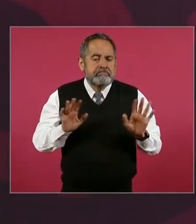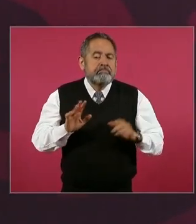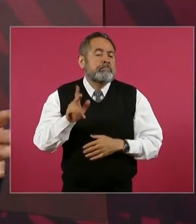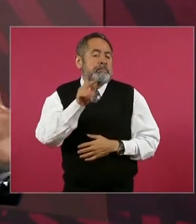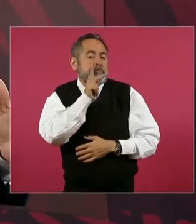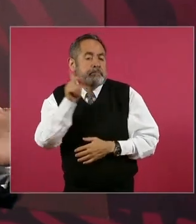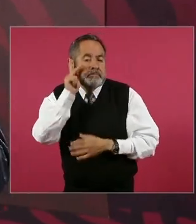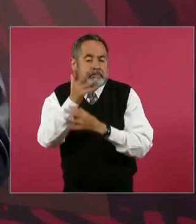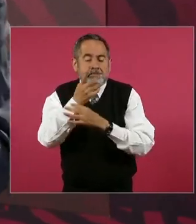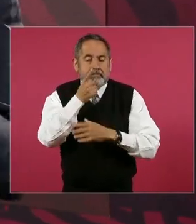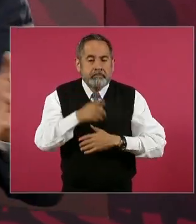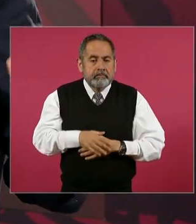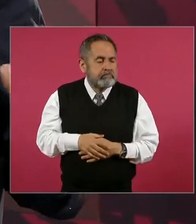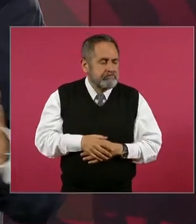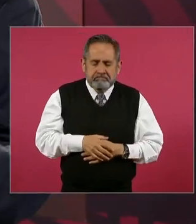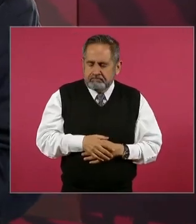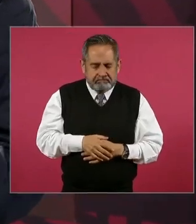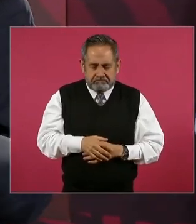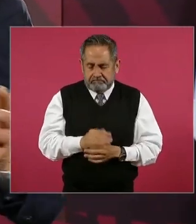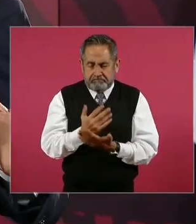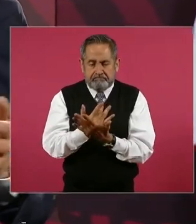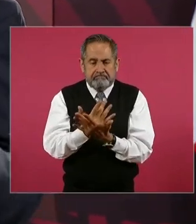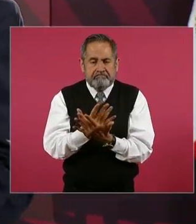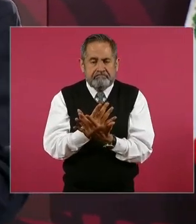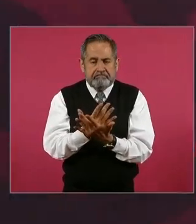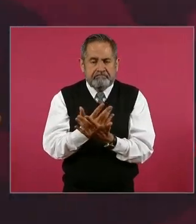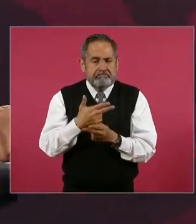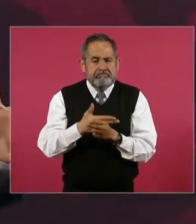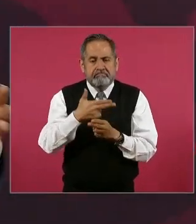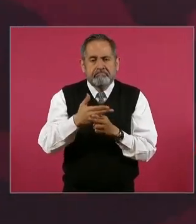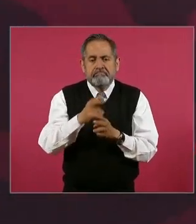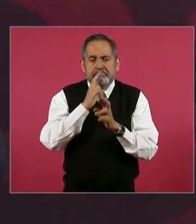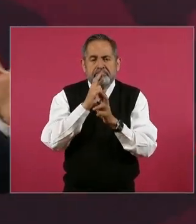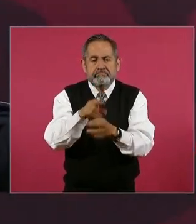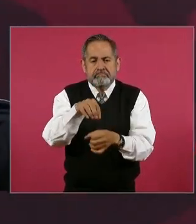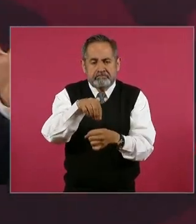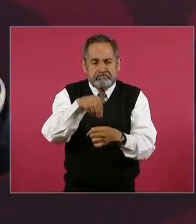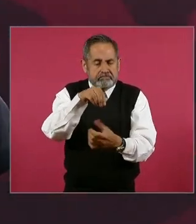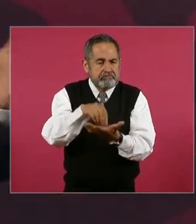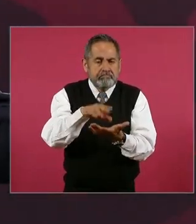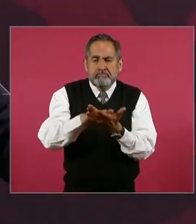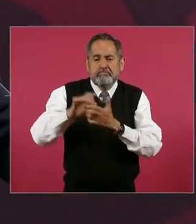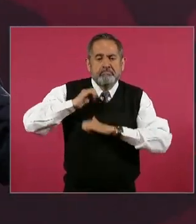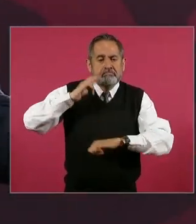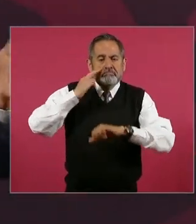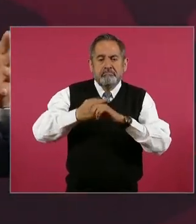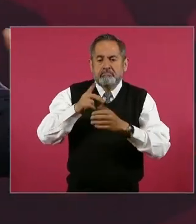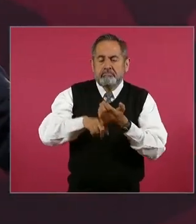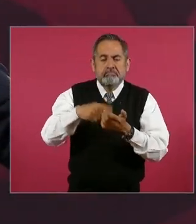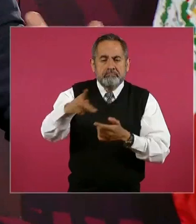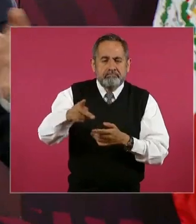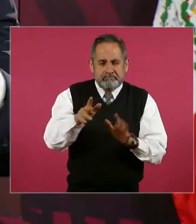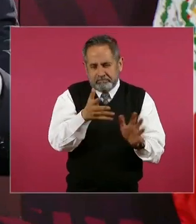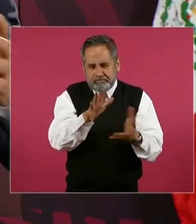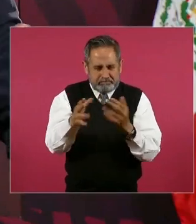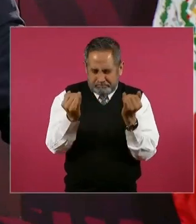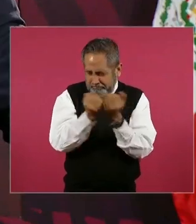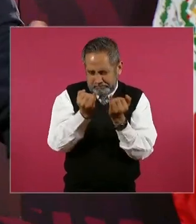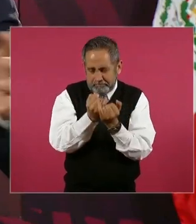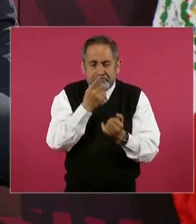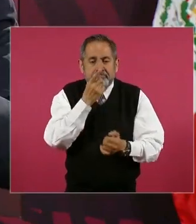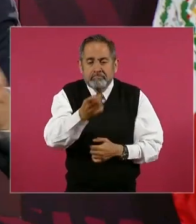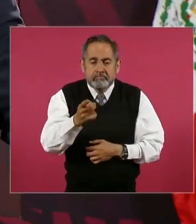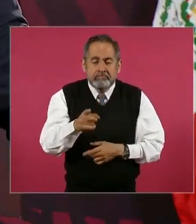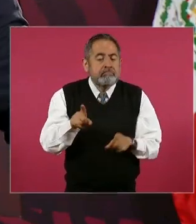dice hay que esperar los resultados de la autoridad palabras más palabras